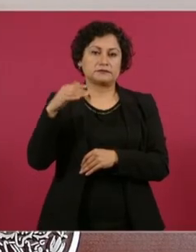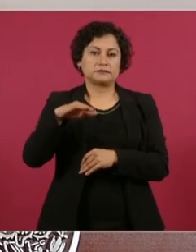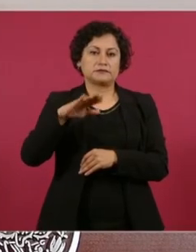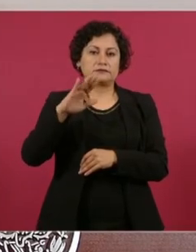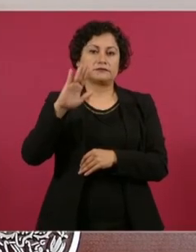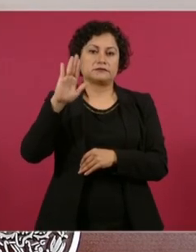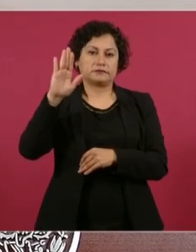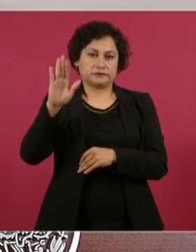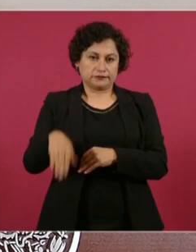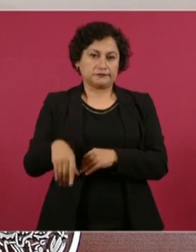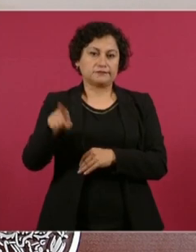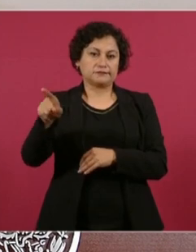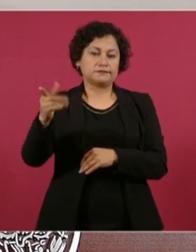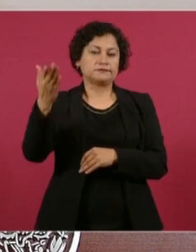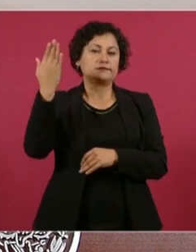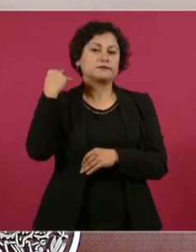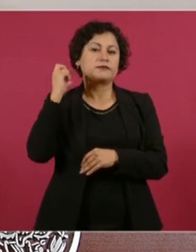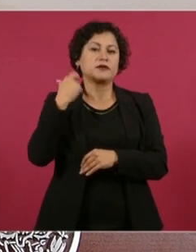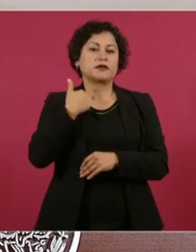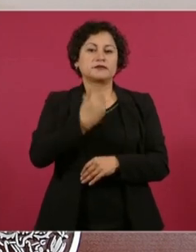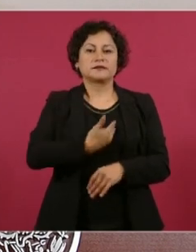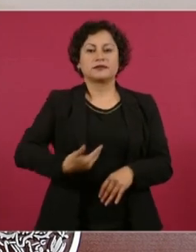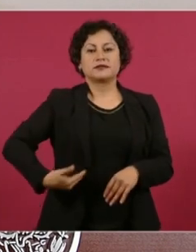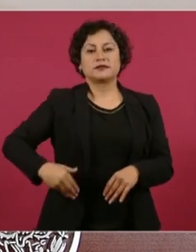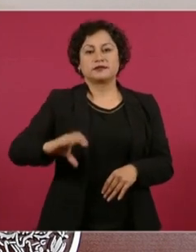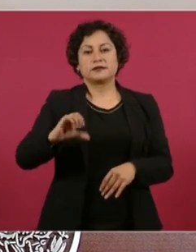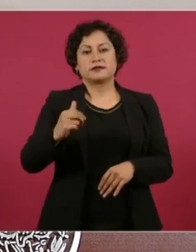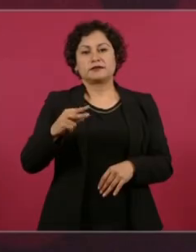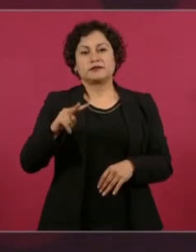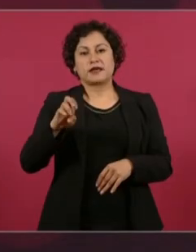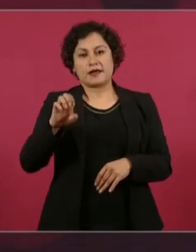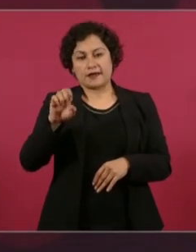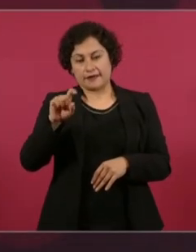el presidente Chávez, pero querían ellos saber.